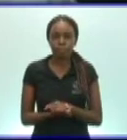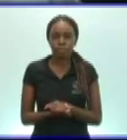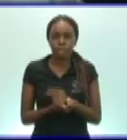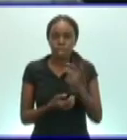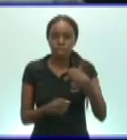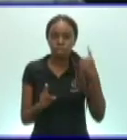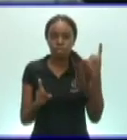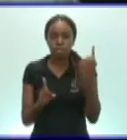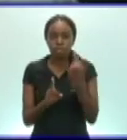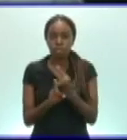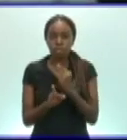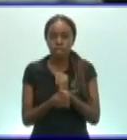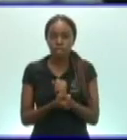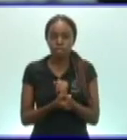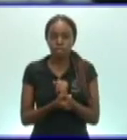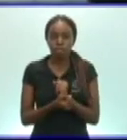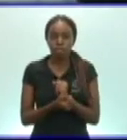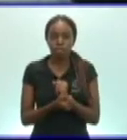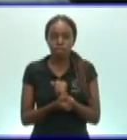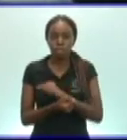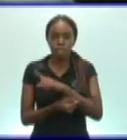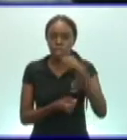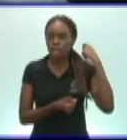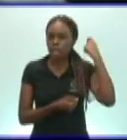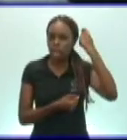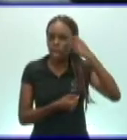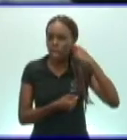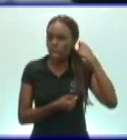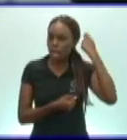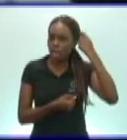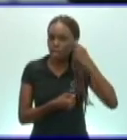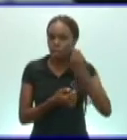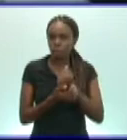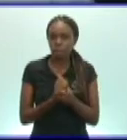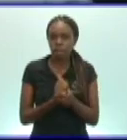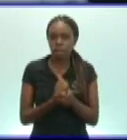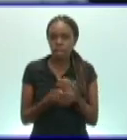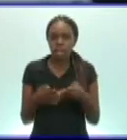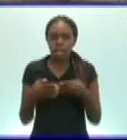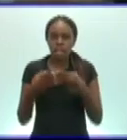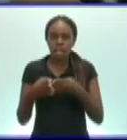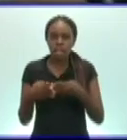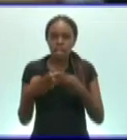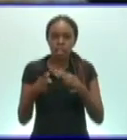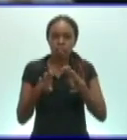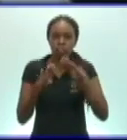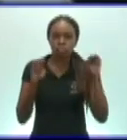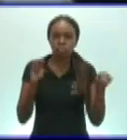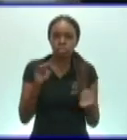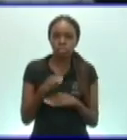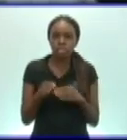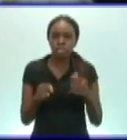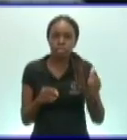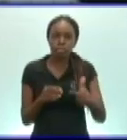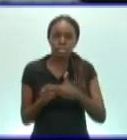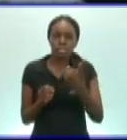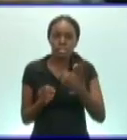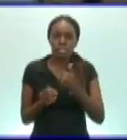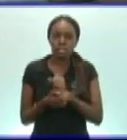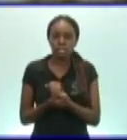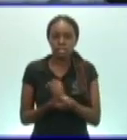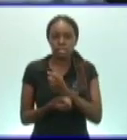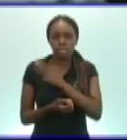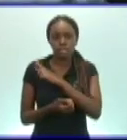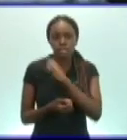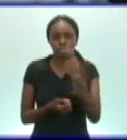encontramos con que aquella solemne cámara que se constituye en Guaymaro subordina al líder de la revolución, no al presidente,